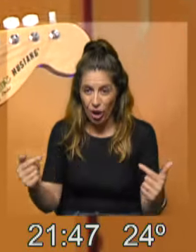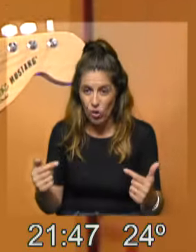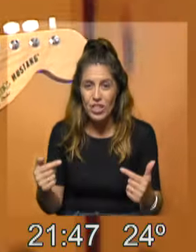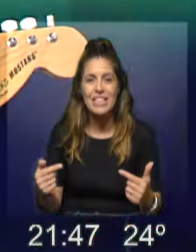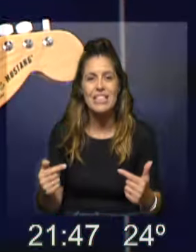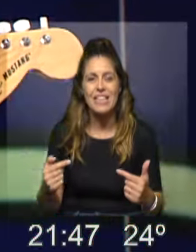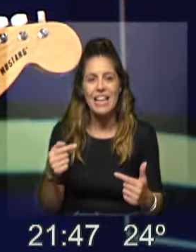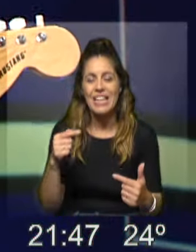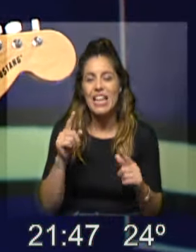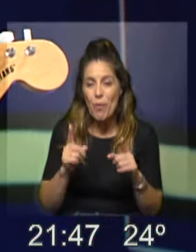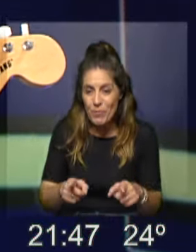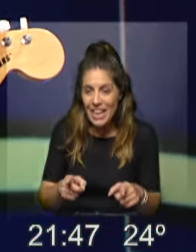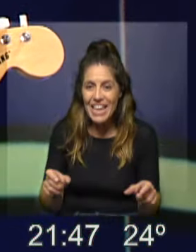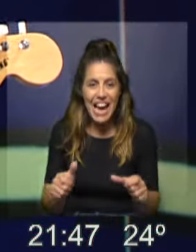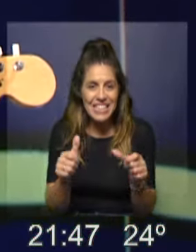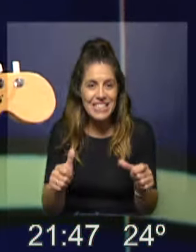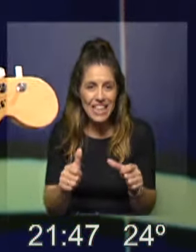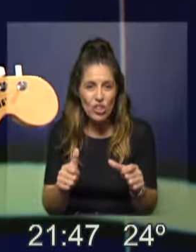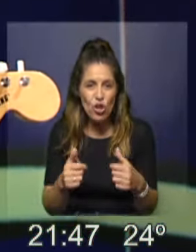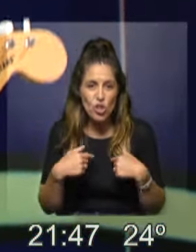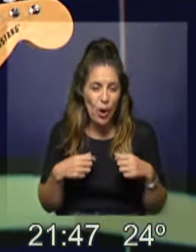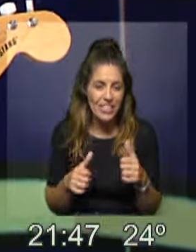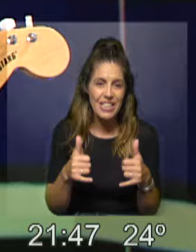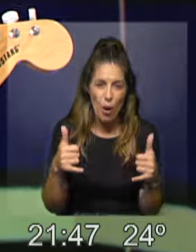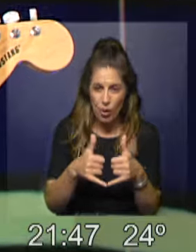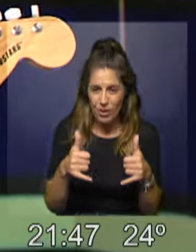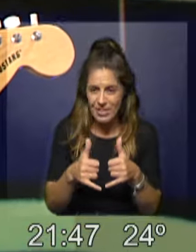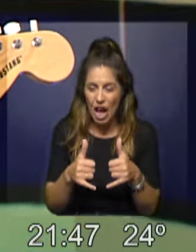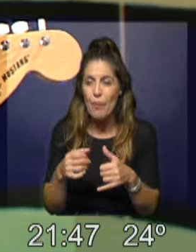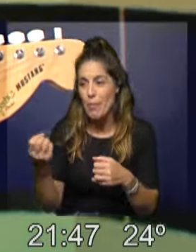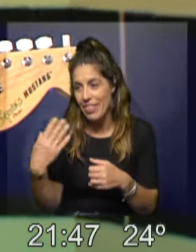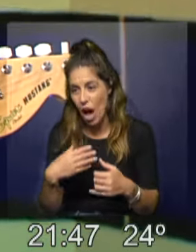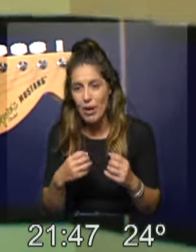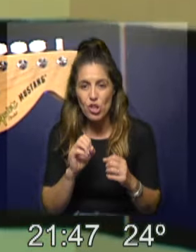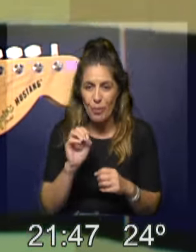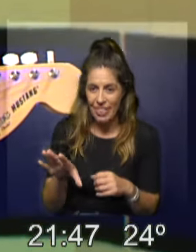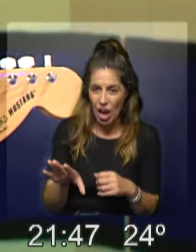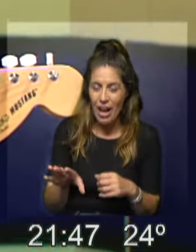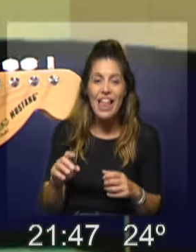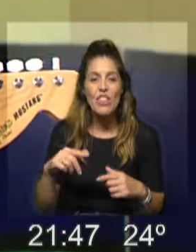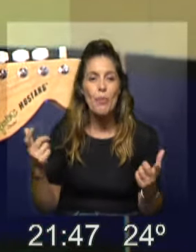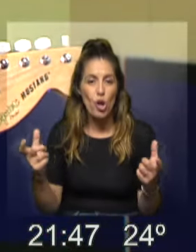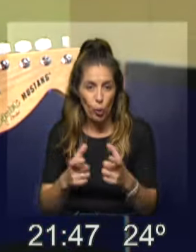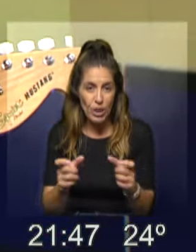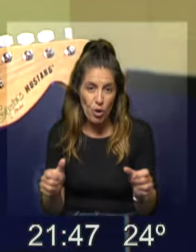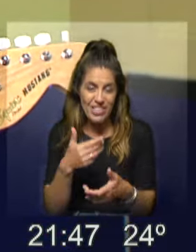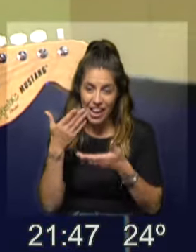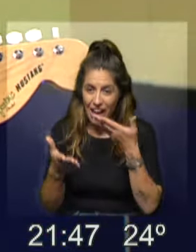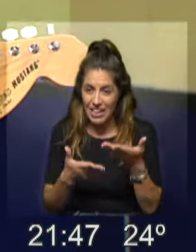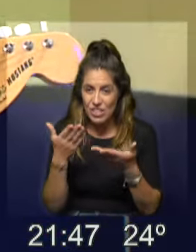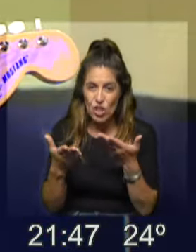También estamos haciendo algo, yo hacía por WhatsApp, él me mandaba algo. Y después nos juntamos a hacer las